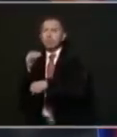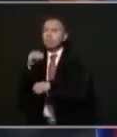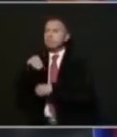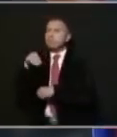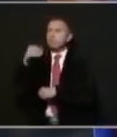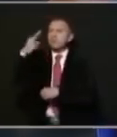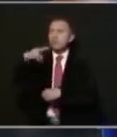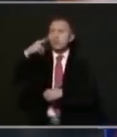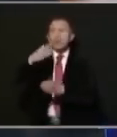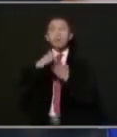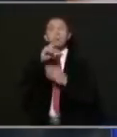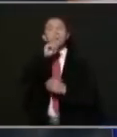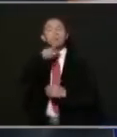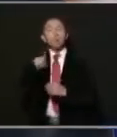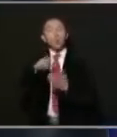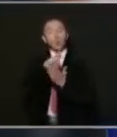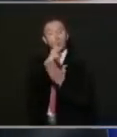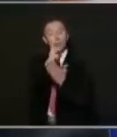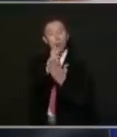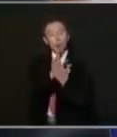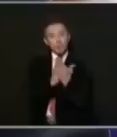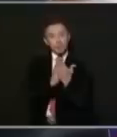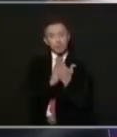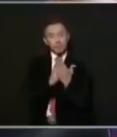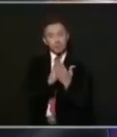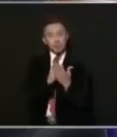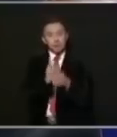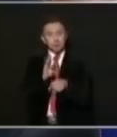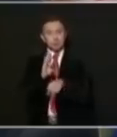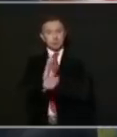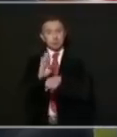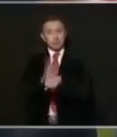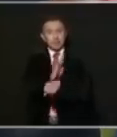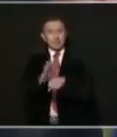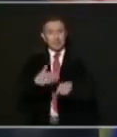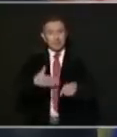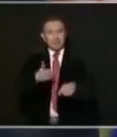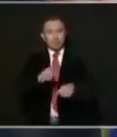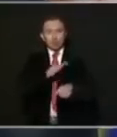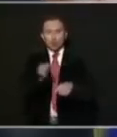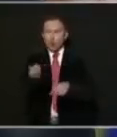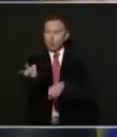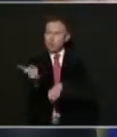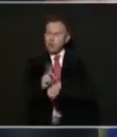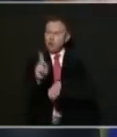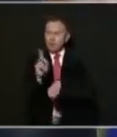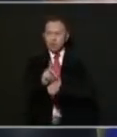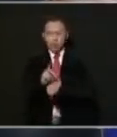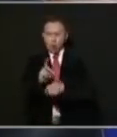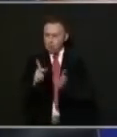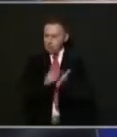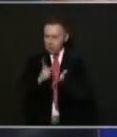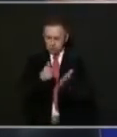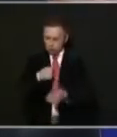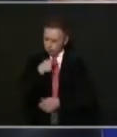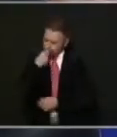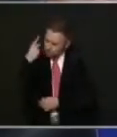programas de desarrollo y bienestar. Todos los días, ya lo dije y lo repito, a partir de